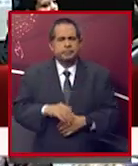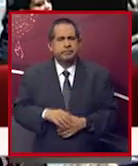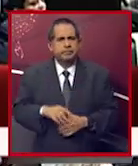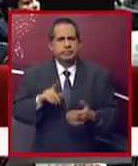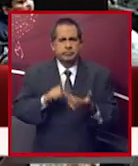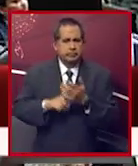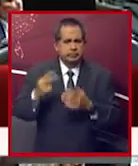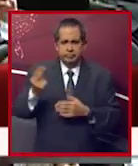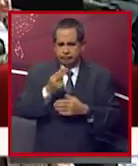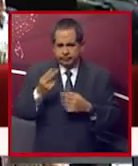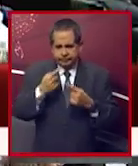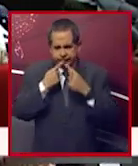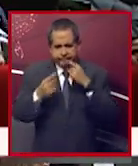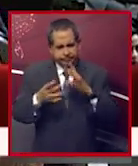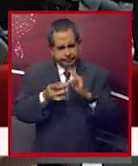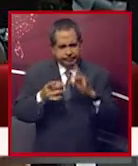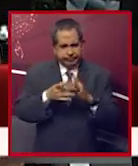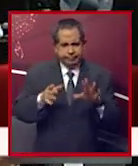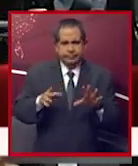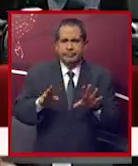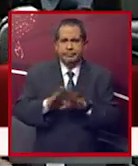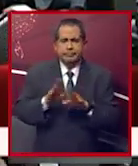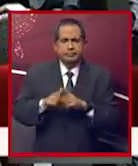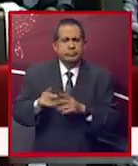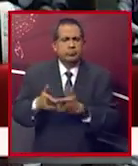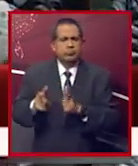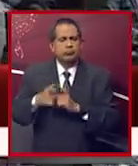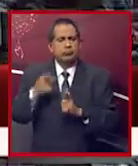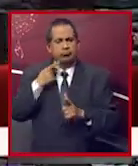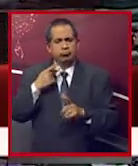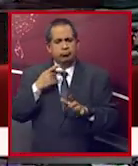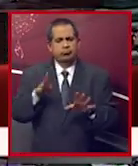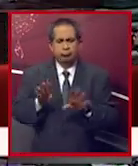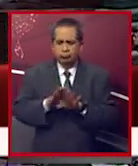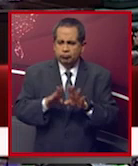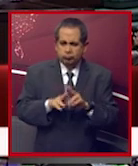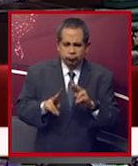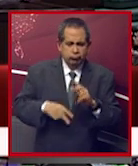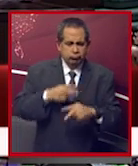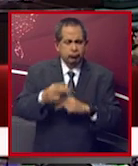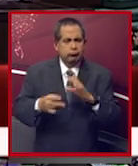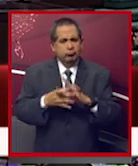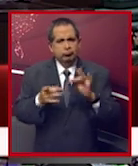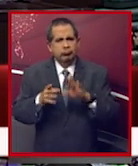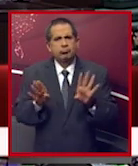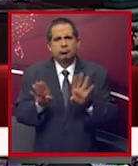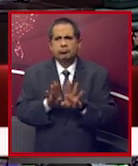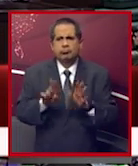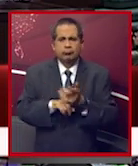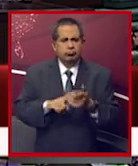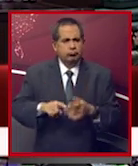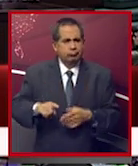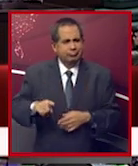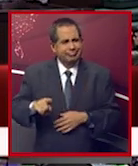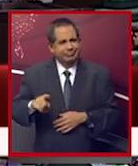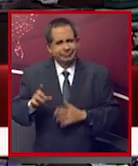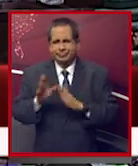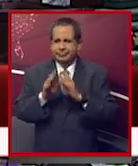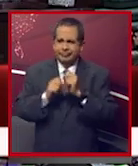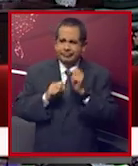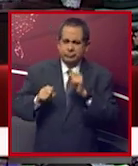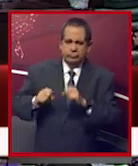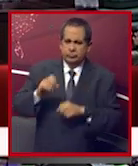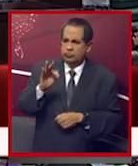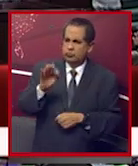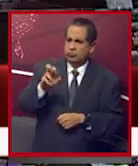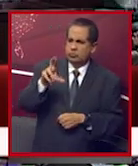los privilegios de la clase política, comenzando con que debemos despojarnos del fuero constitucional para que